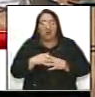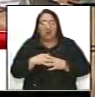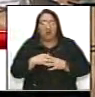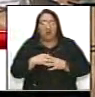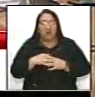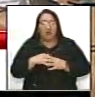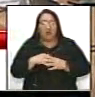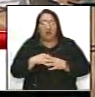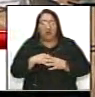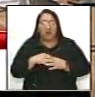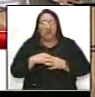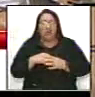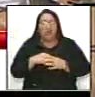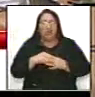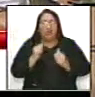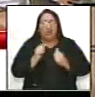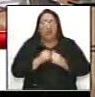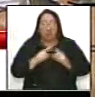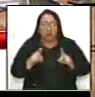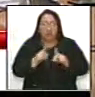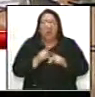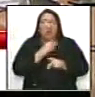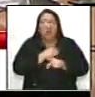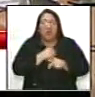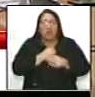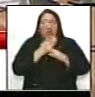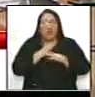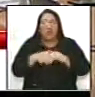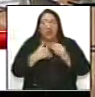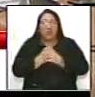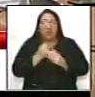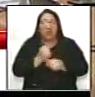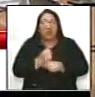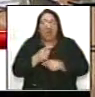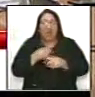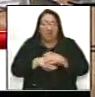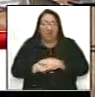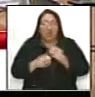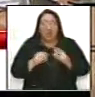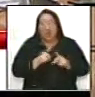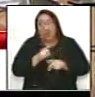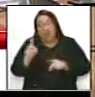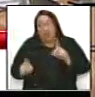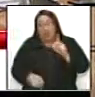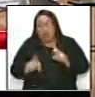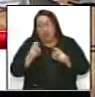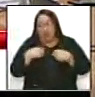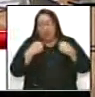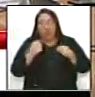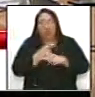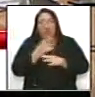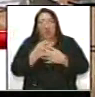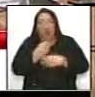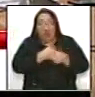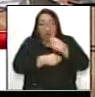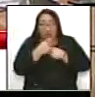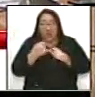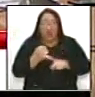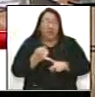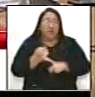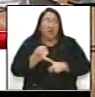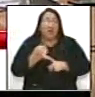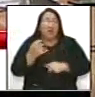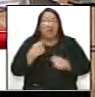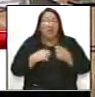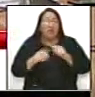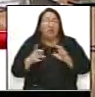amenazas que corresponden informar a los ministros de Defensa y del Interior, así como son los temas de lucha contra el narcotráfico y el